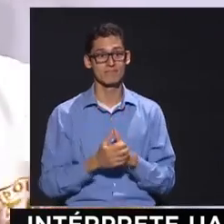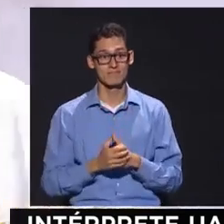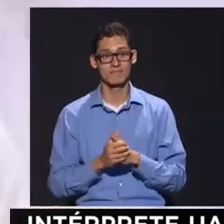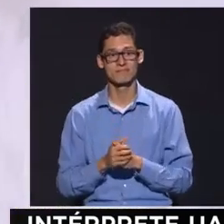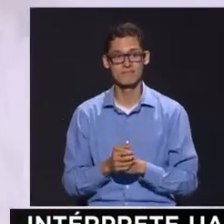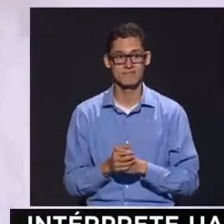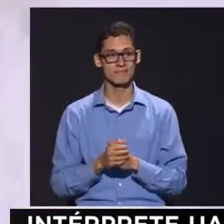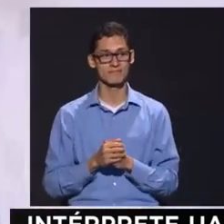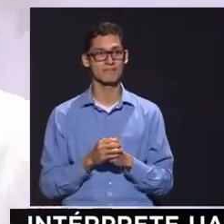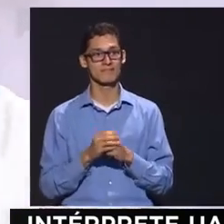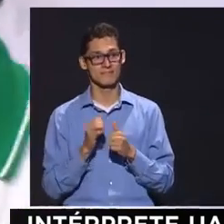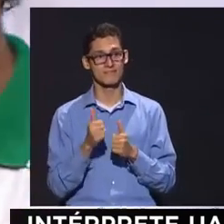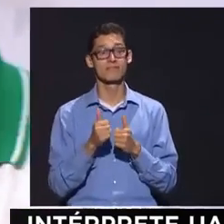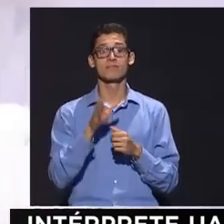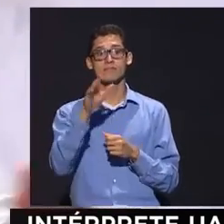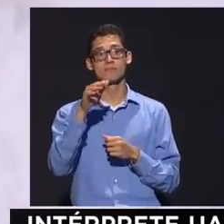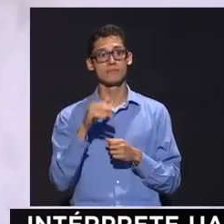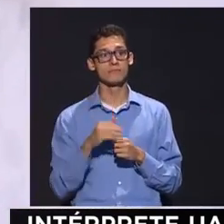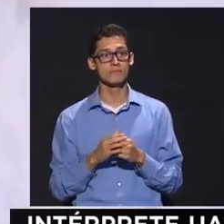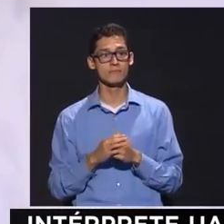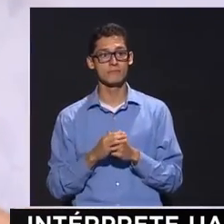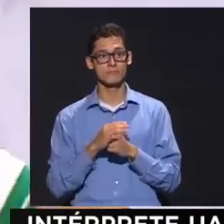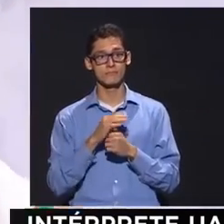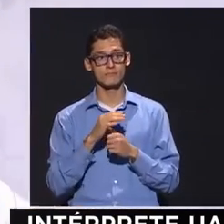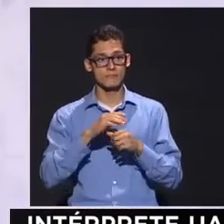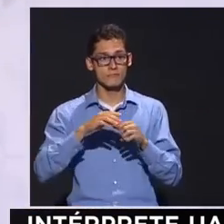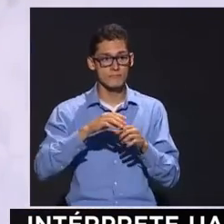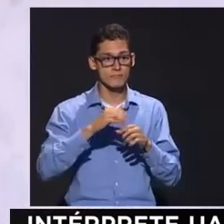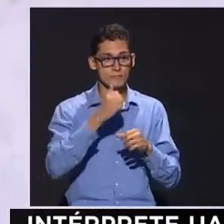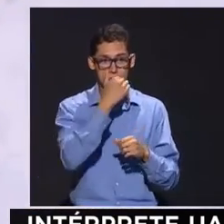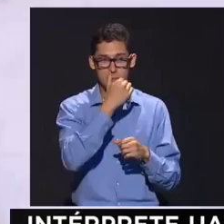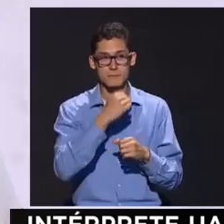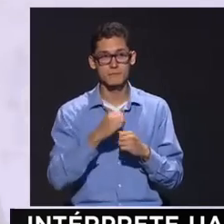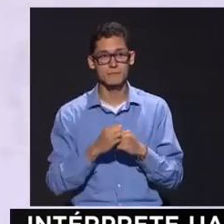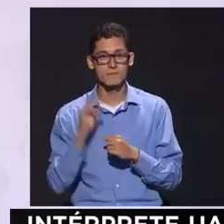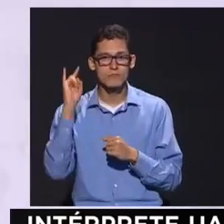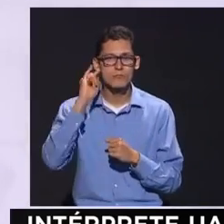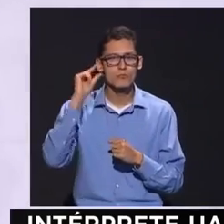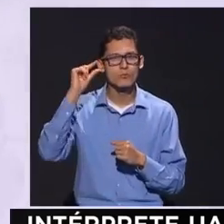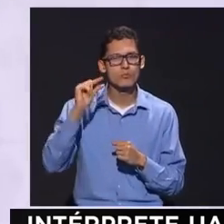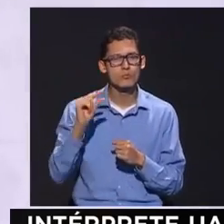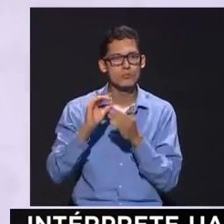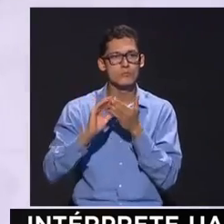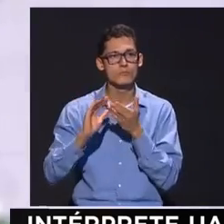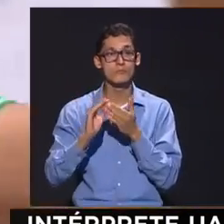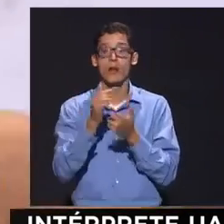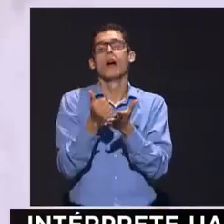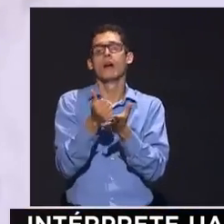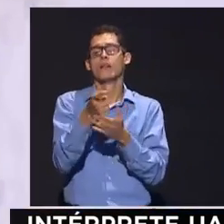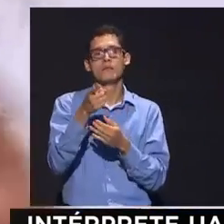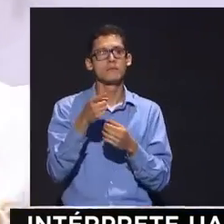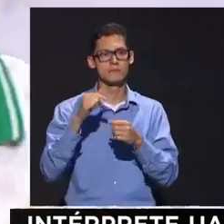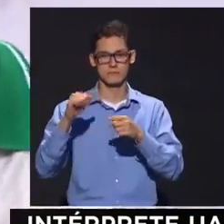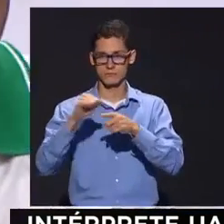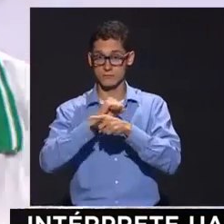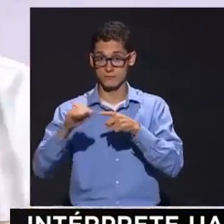no tenemos excusas quiere decir que desde la casa corremos el mueble y podemos movernos esto nos ayuda a prevenir esta enfermedad